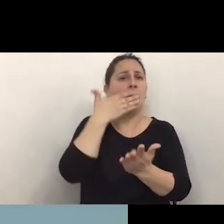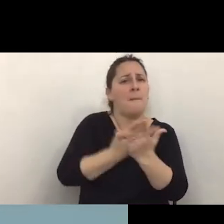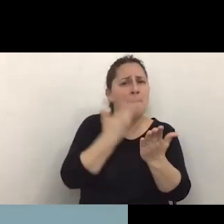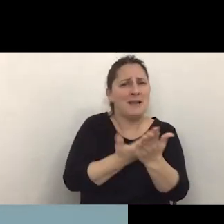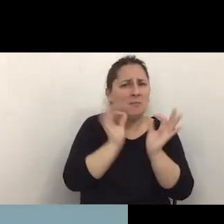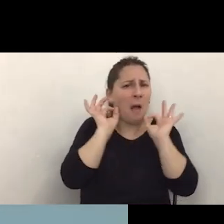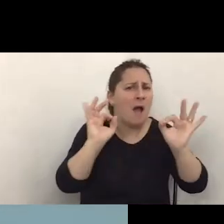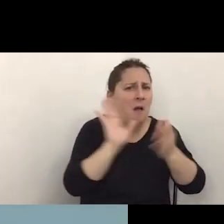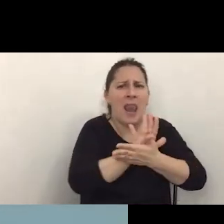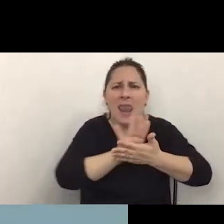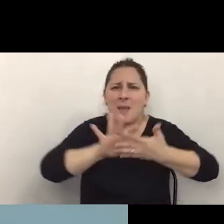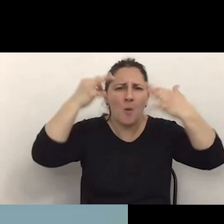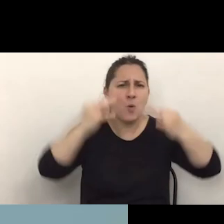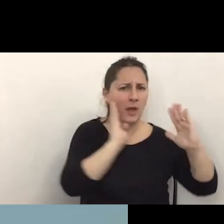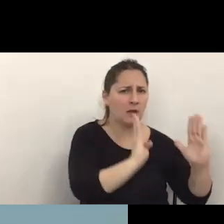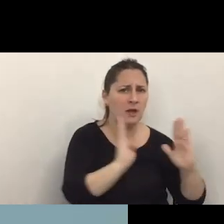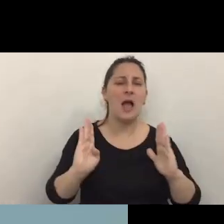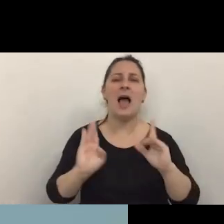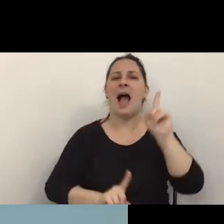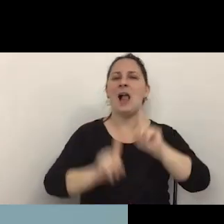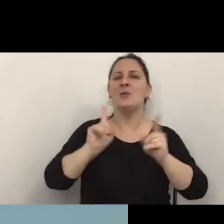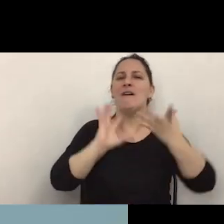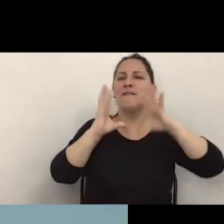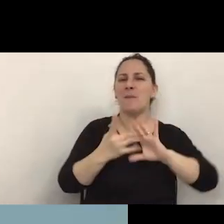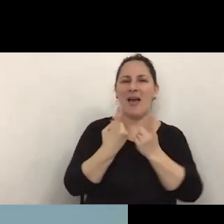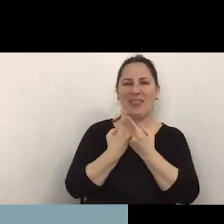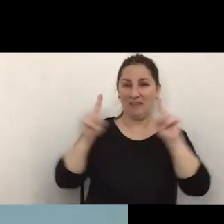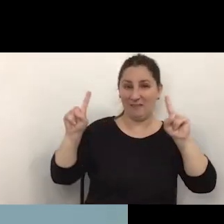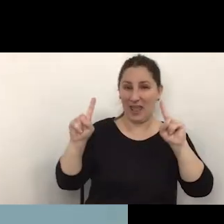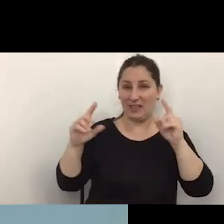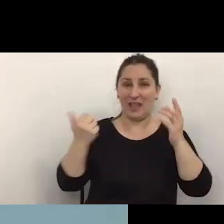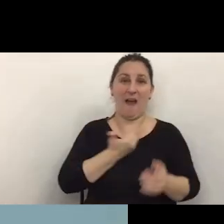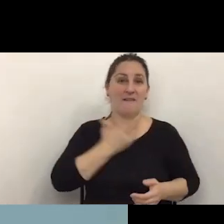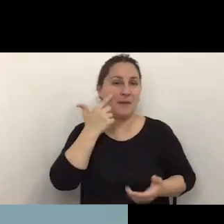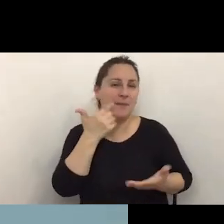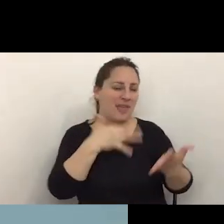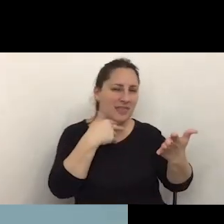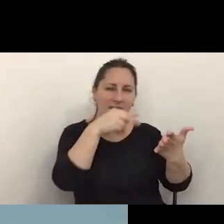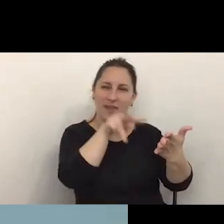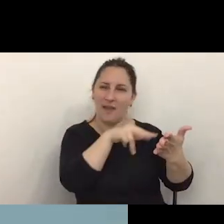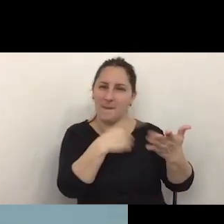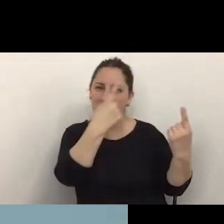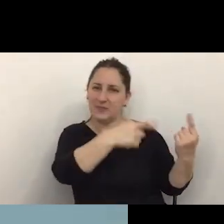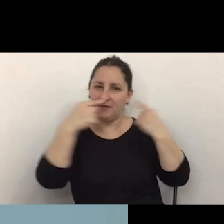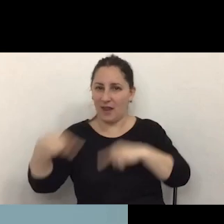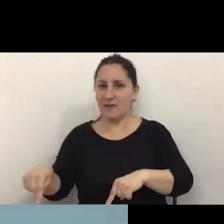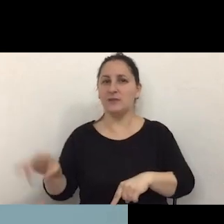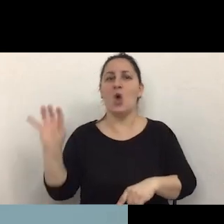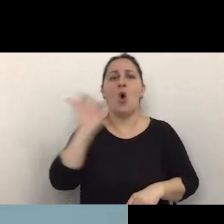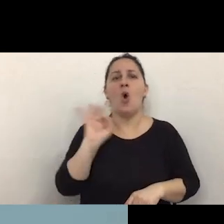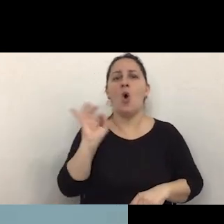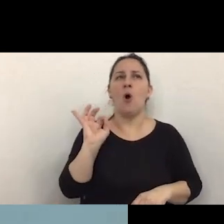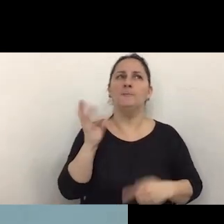regla, aún con ciertos criterios distintos con el fisco de interpretación, o aún quizás no